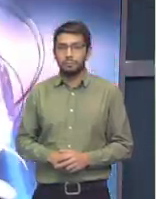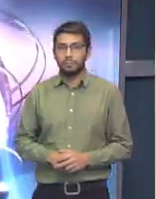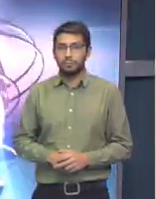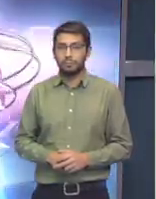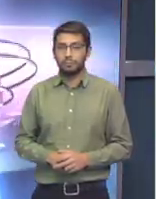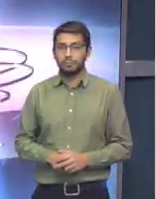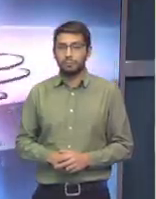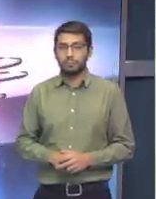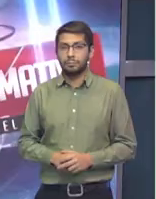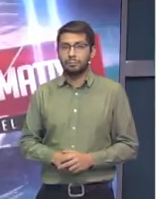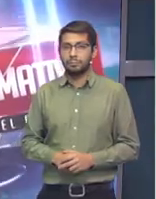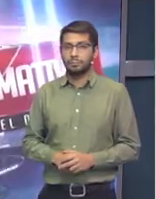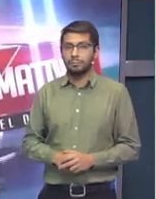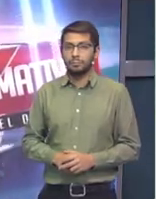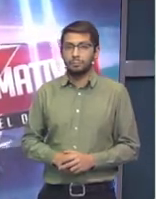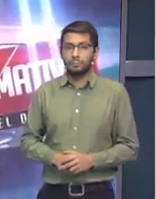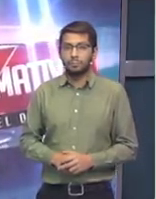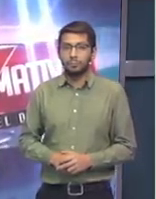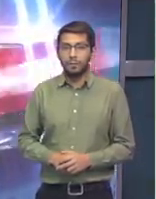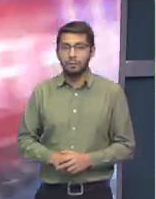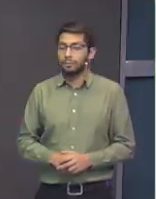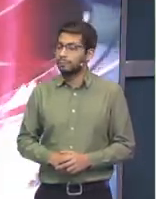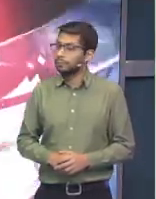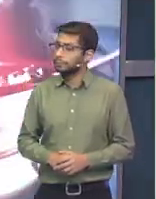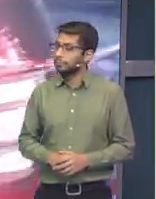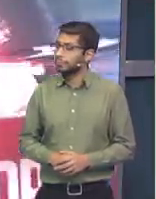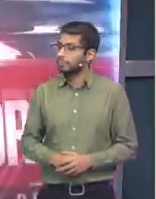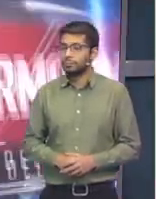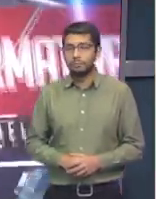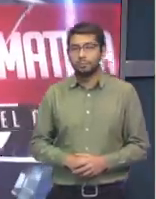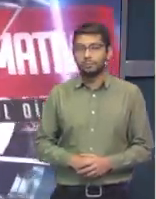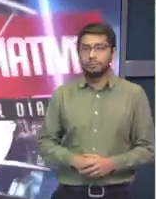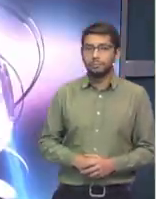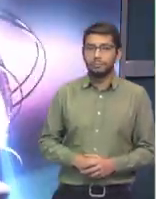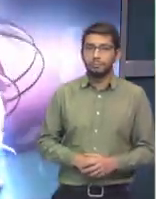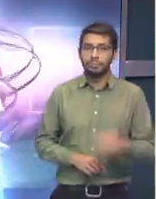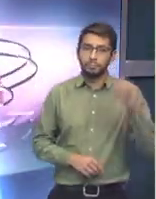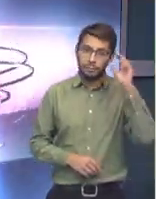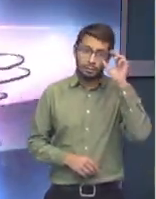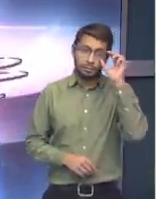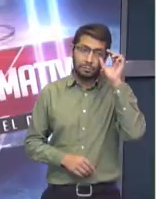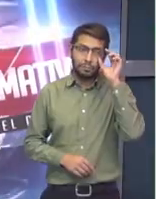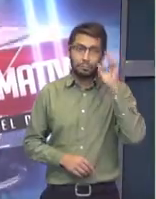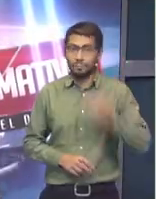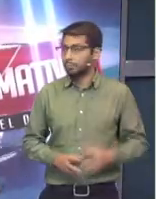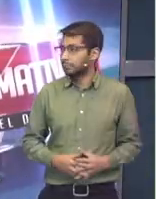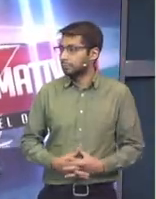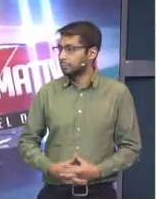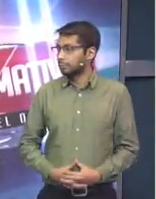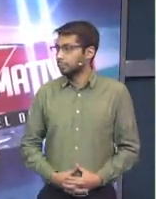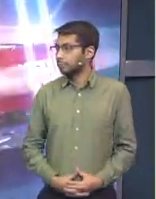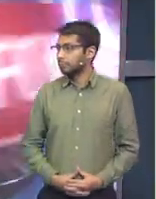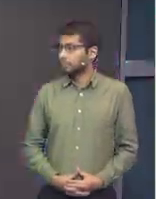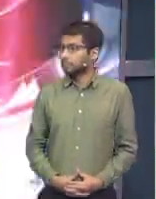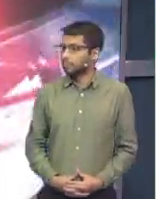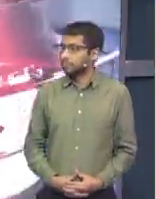y llegar con la vacunación a todos, como le digo. Es muy importante resaltar, doctor, quiénes podrán ir al AutoVac. Digo, ¿se va a necesitar